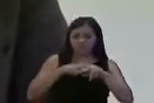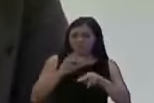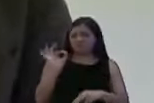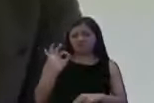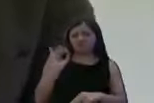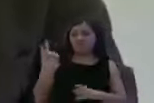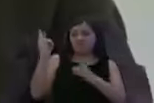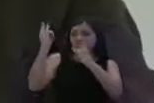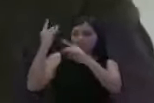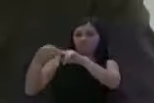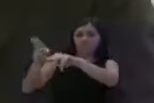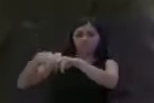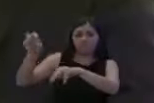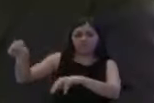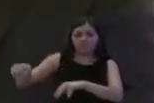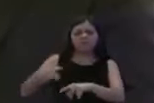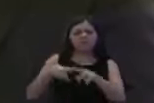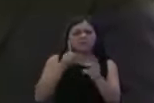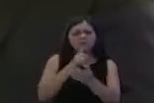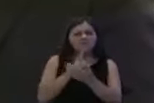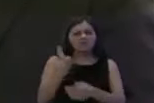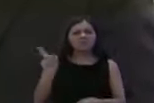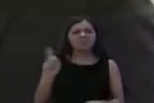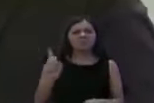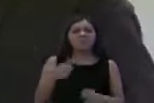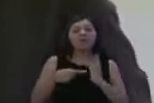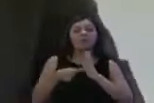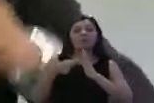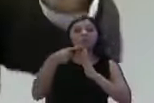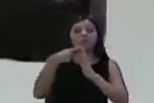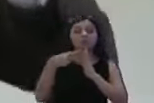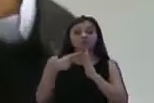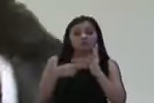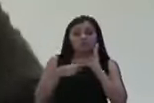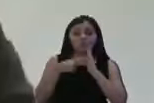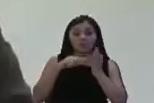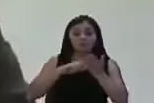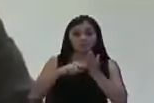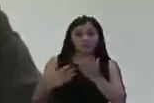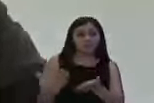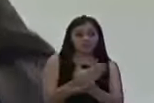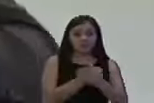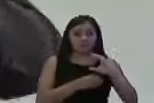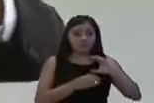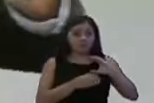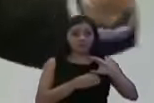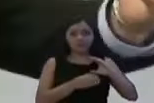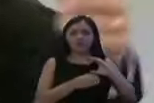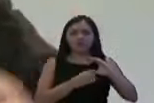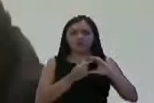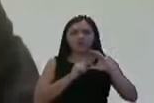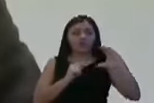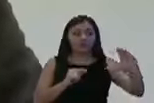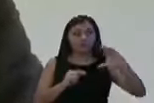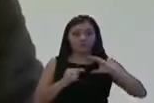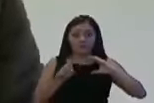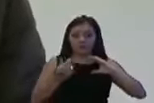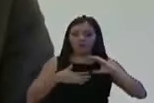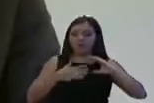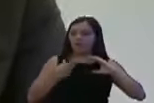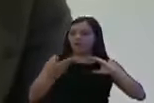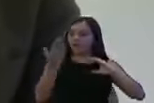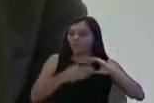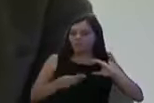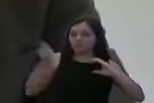Bueno finalmente pero ni siquiera eso es cierto porque los impuestos no están creados para generar ingreso al Estado sino para redistribuir de mejor